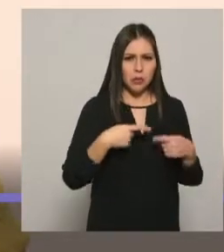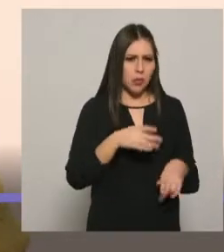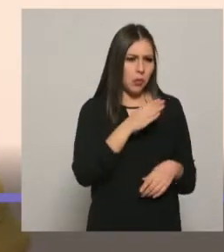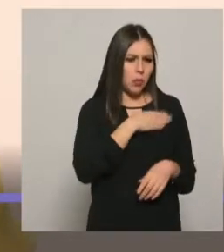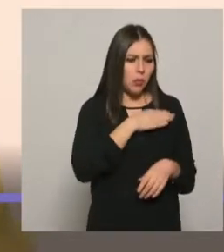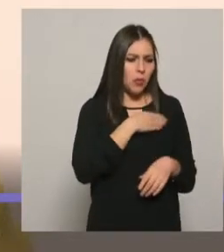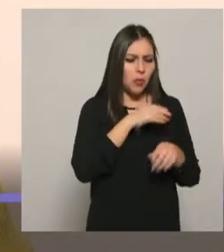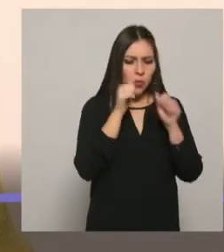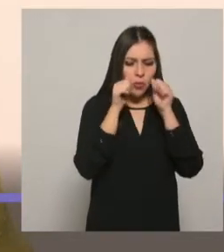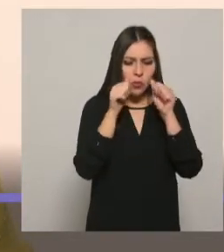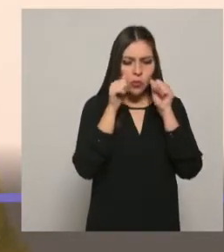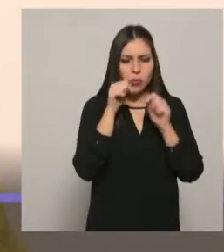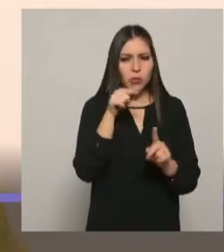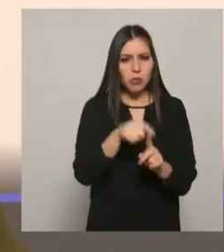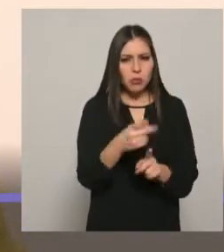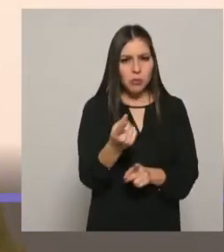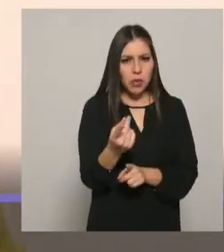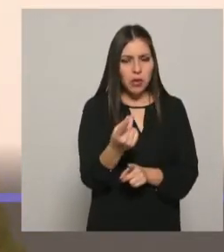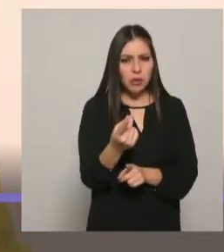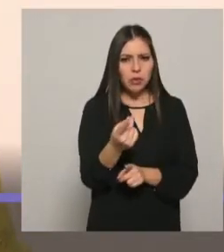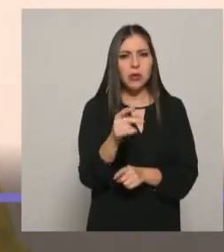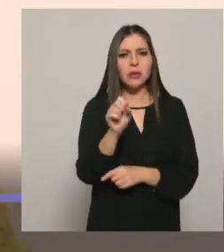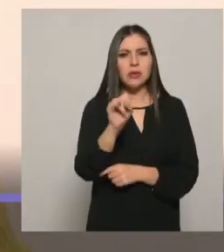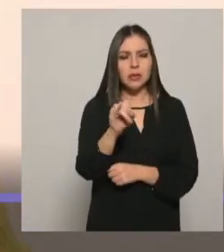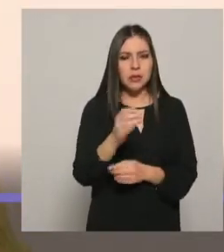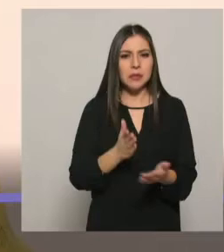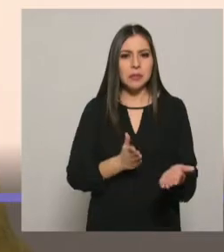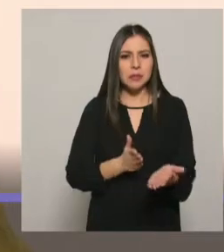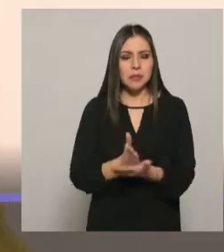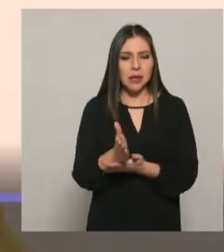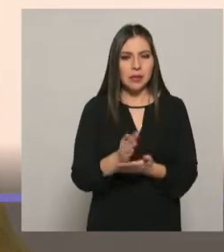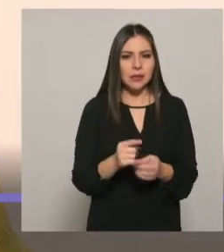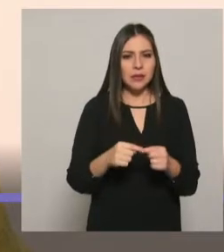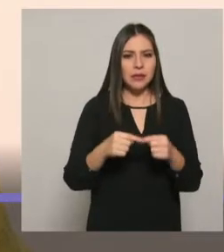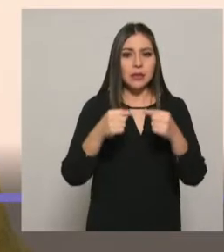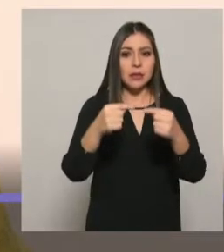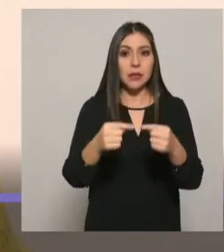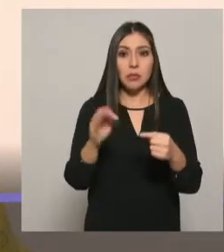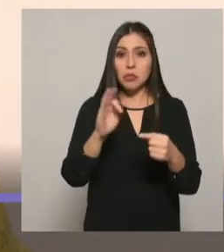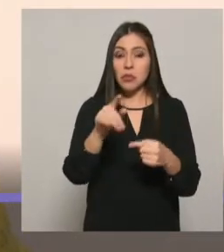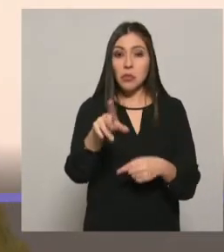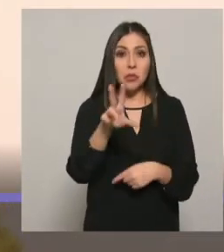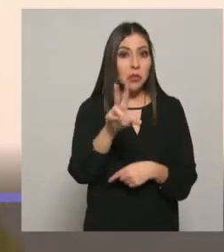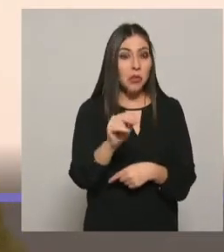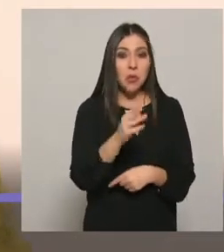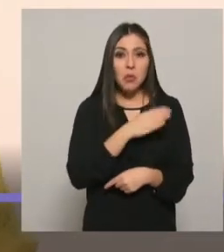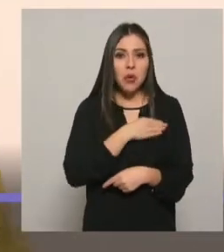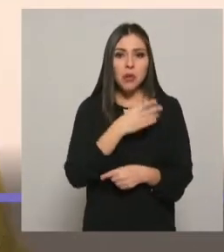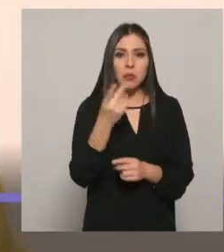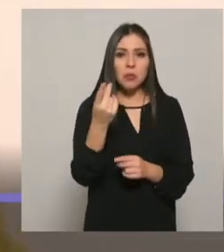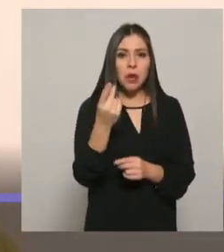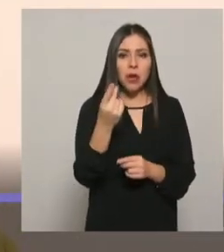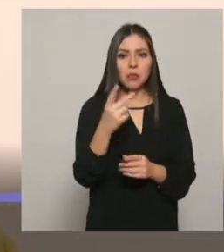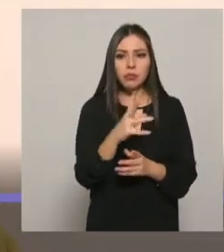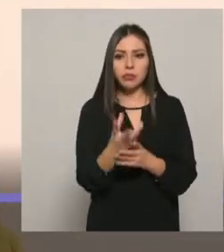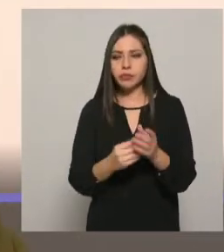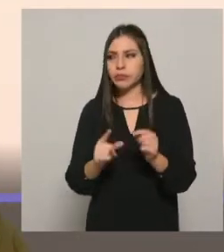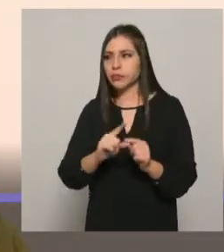con el perro, pasaba en su lomo. Y si no, el perro se iba. ¡Qué lección!